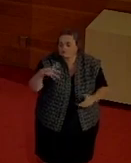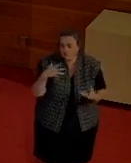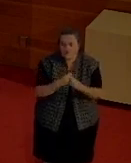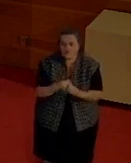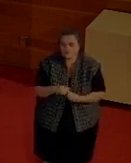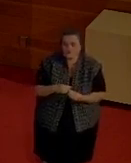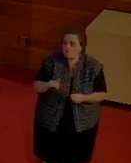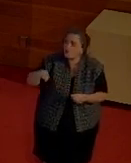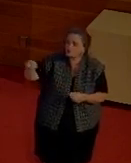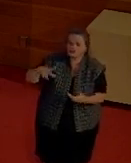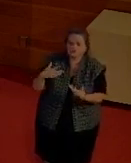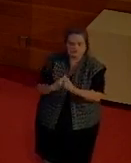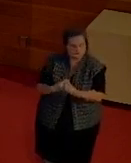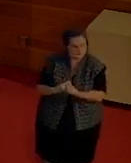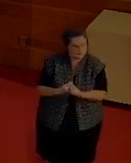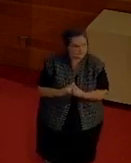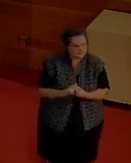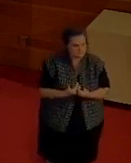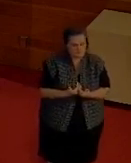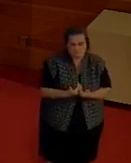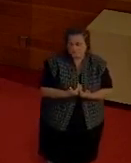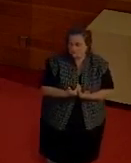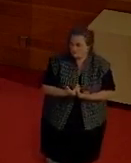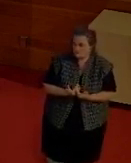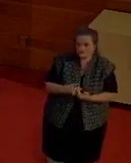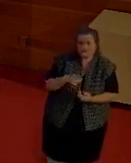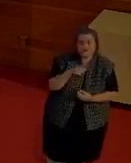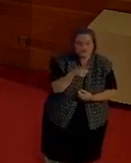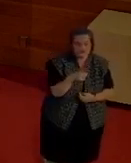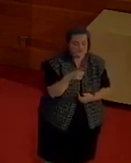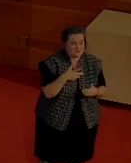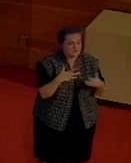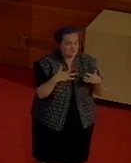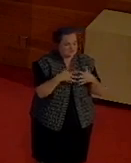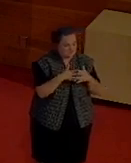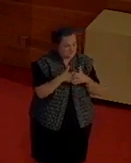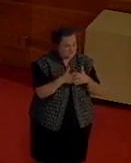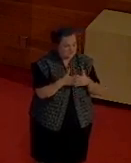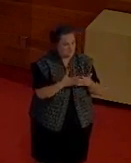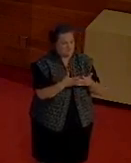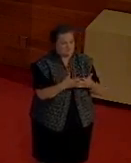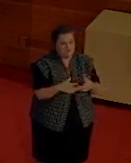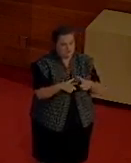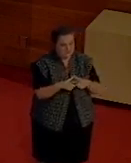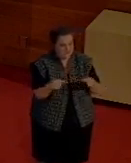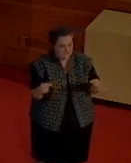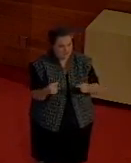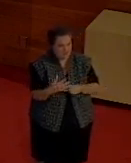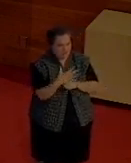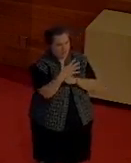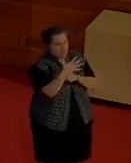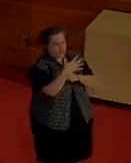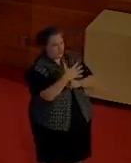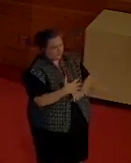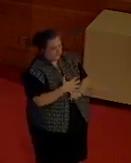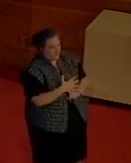circunstancia añadida es que tú Estados Unidos me has machacado o sea Japón he sido Derrotado aplastado Y a partir de ahí